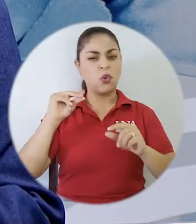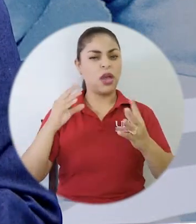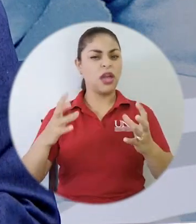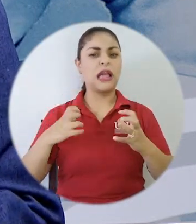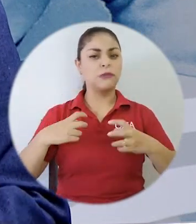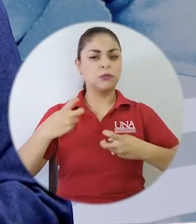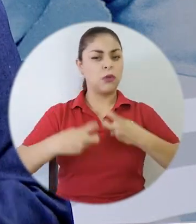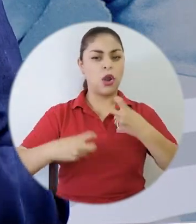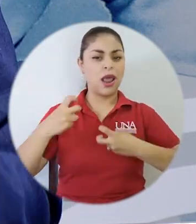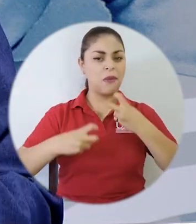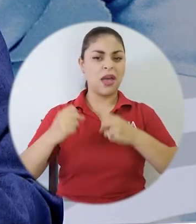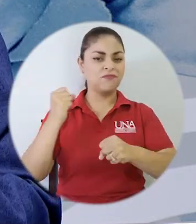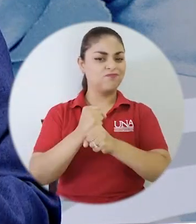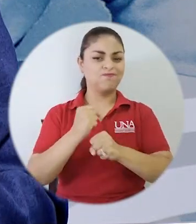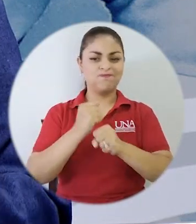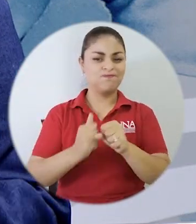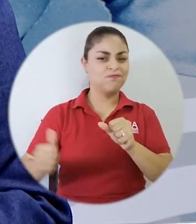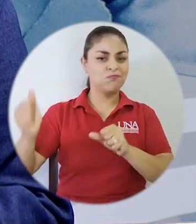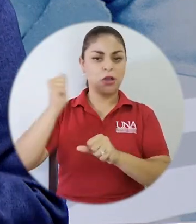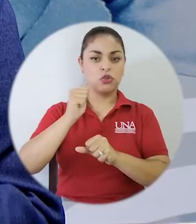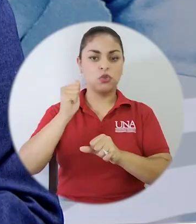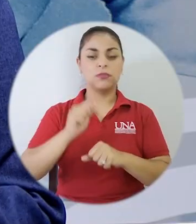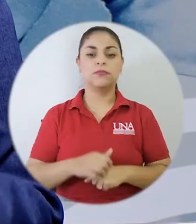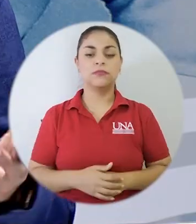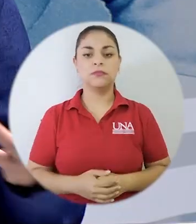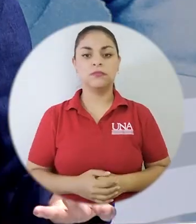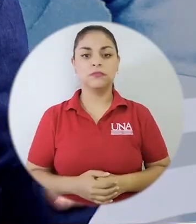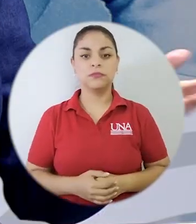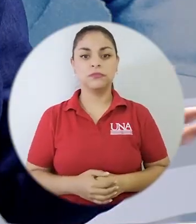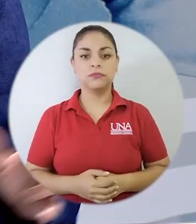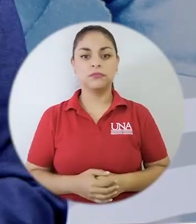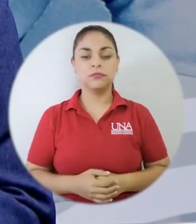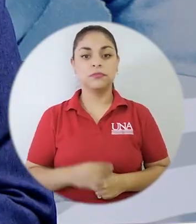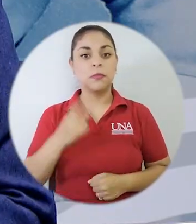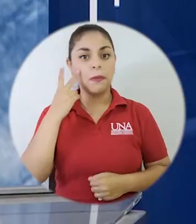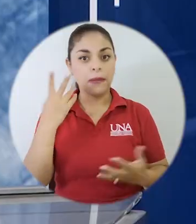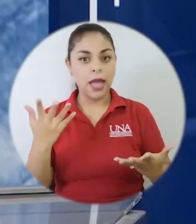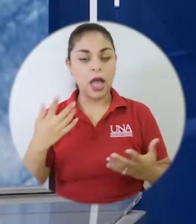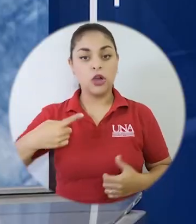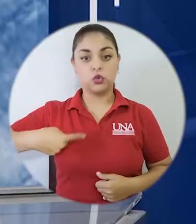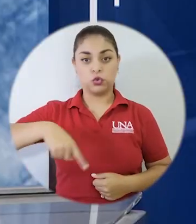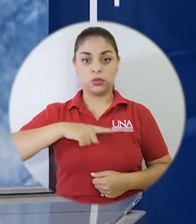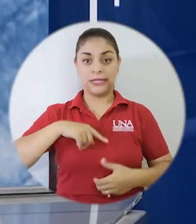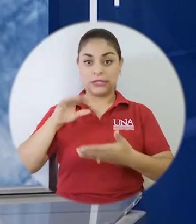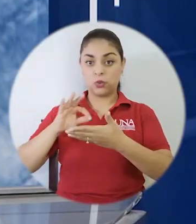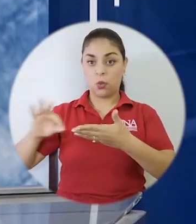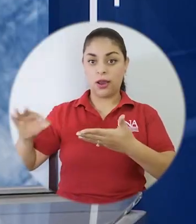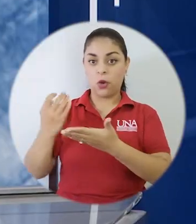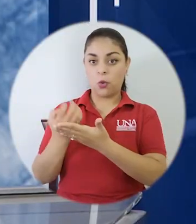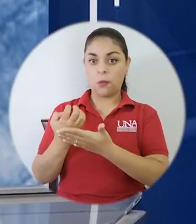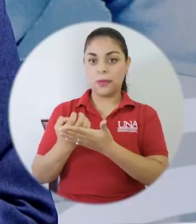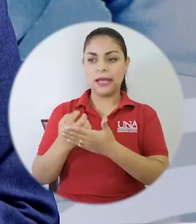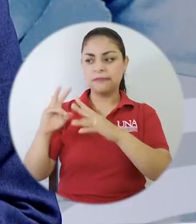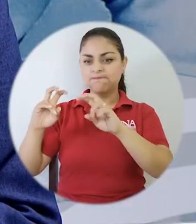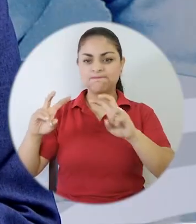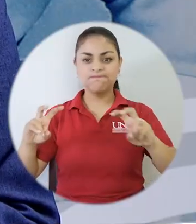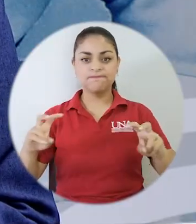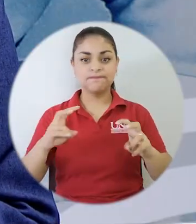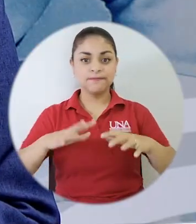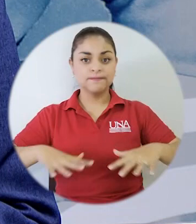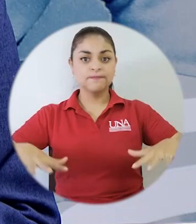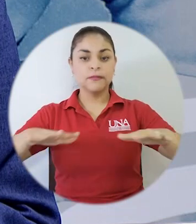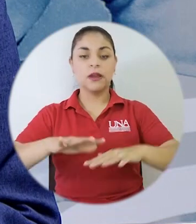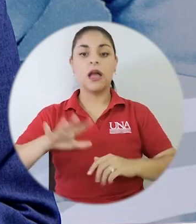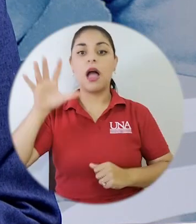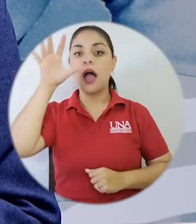hacer un problema de desempleo mayor, ¿verdad? Pero y sí, cubrir áreas que no estamos cubriendo estatalmente también. Mire, nosotros ahí en la escuela que hacemos